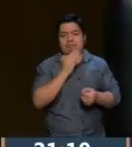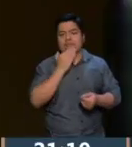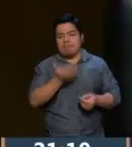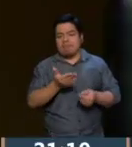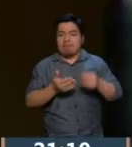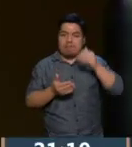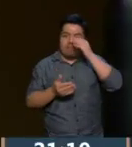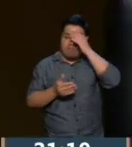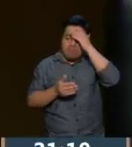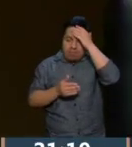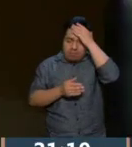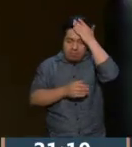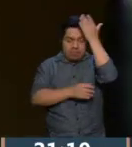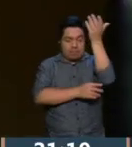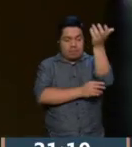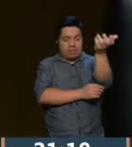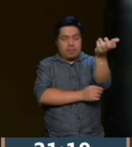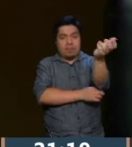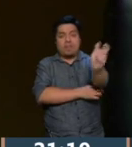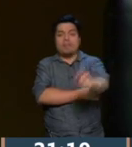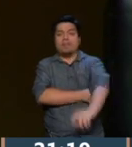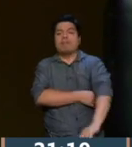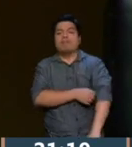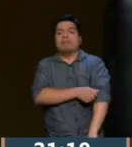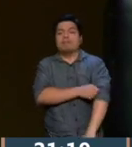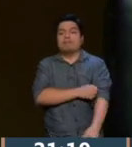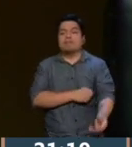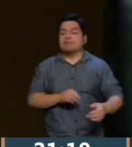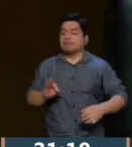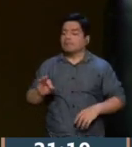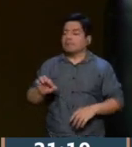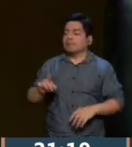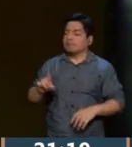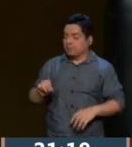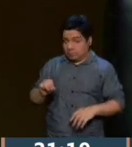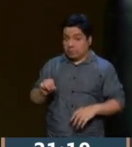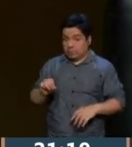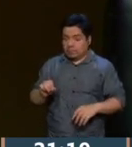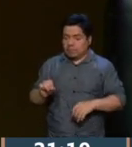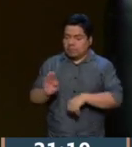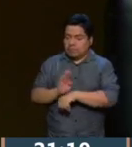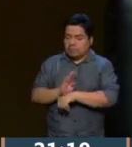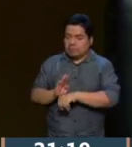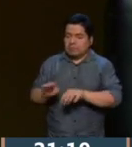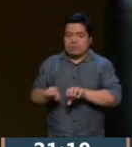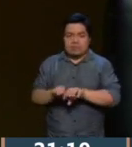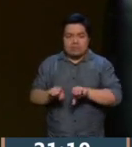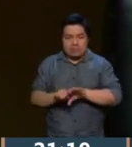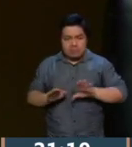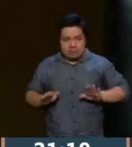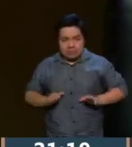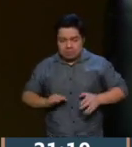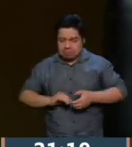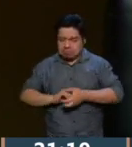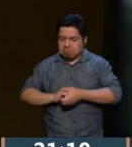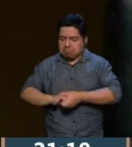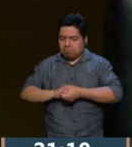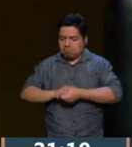eje central del Fondo de Pensiones para el Bienestar es su carácter